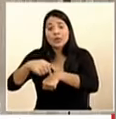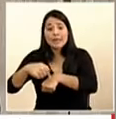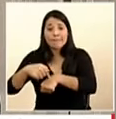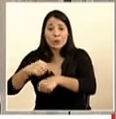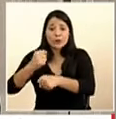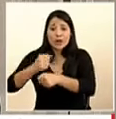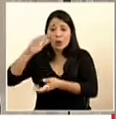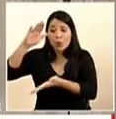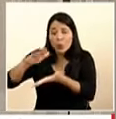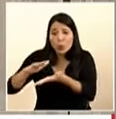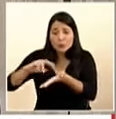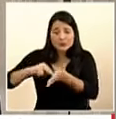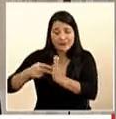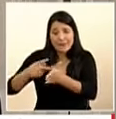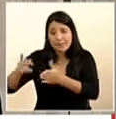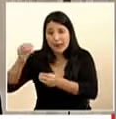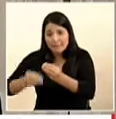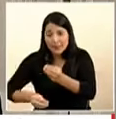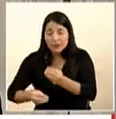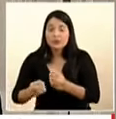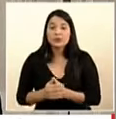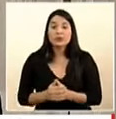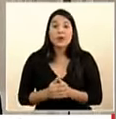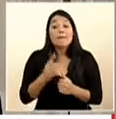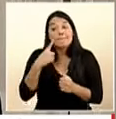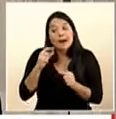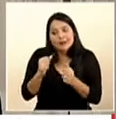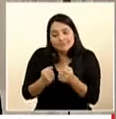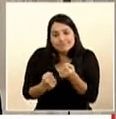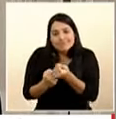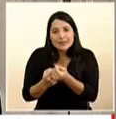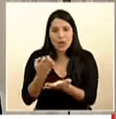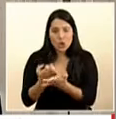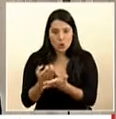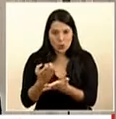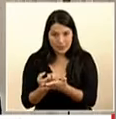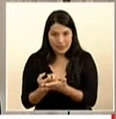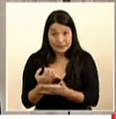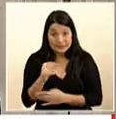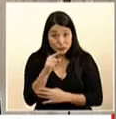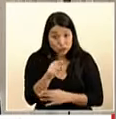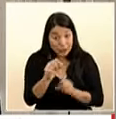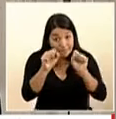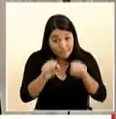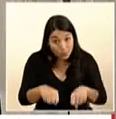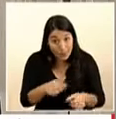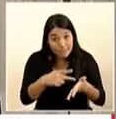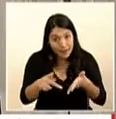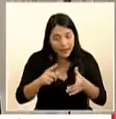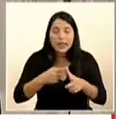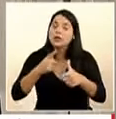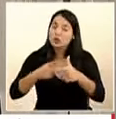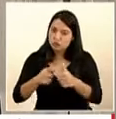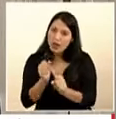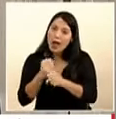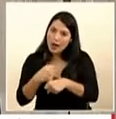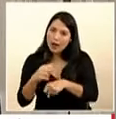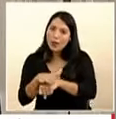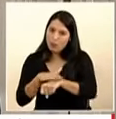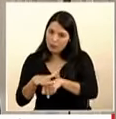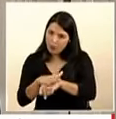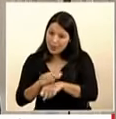económicos en este contexto económico que ha traído el cuida quién puede pagar que lo haga por favor porque es